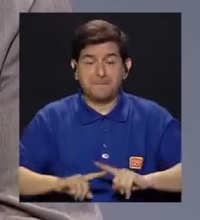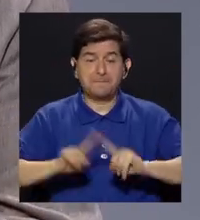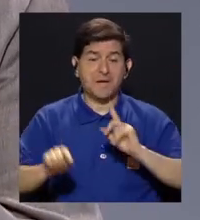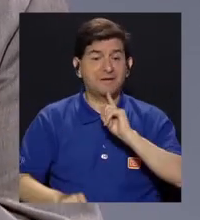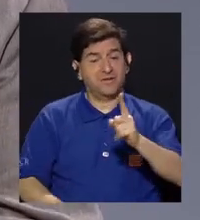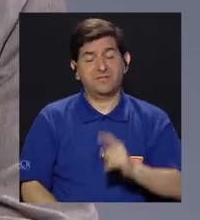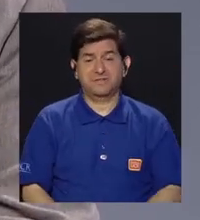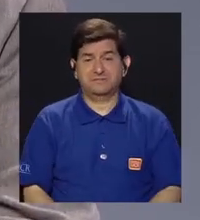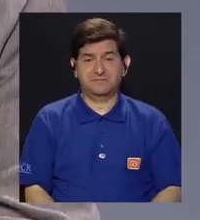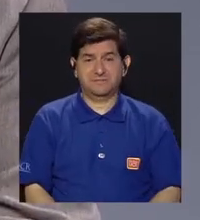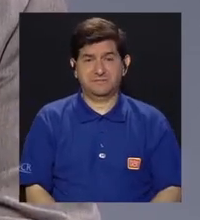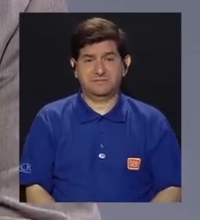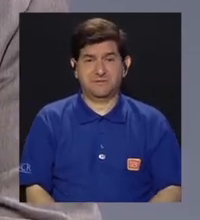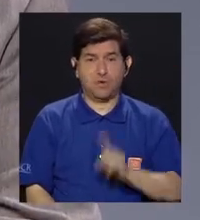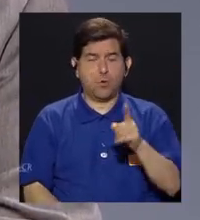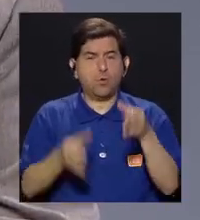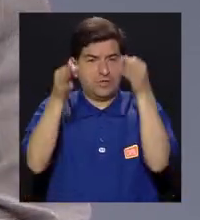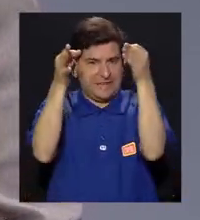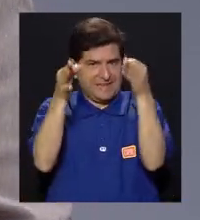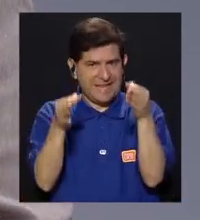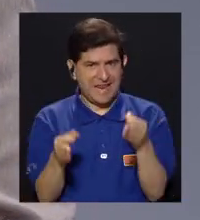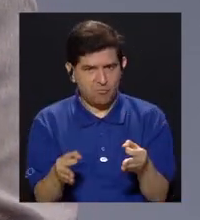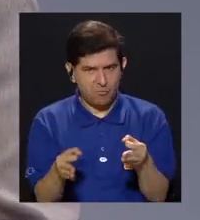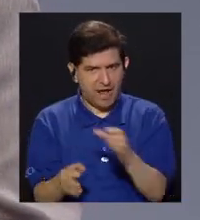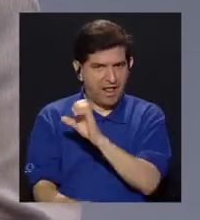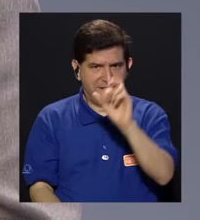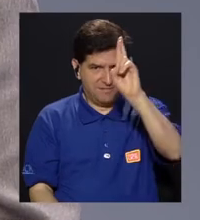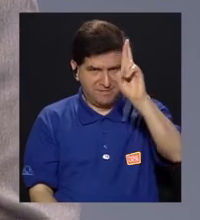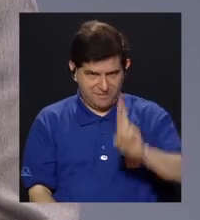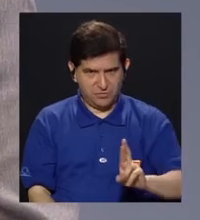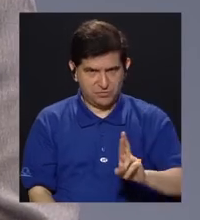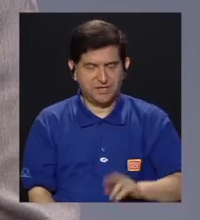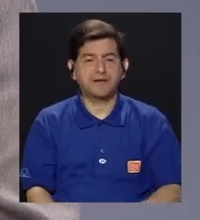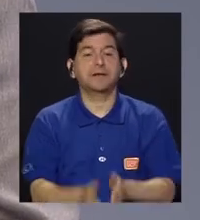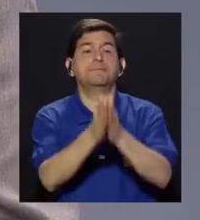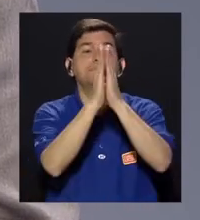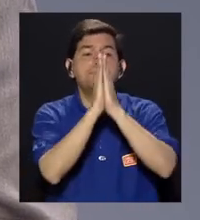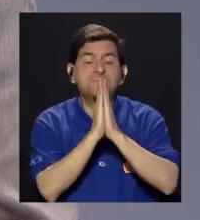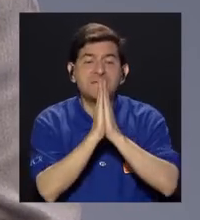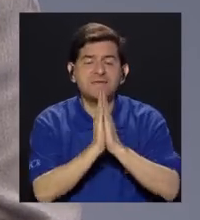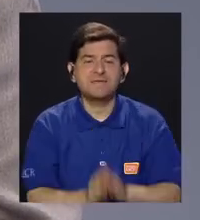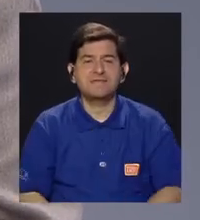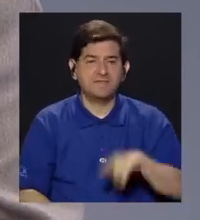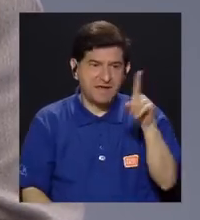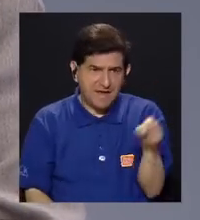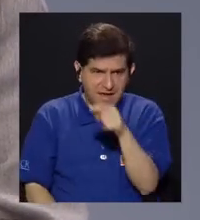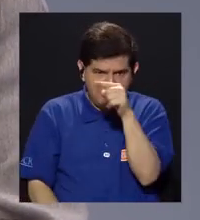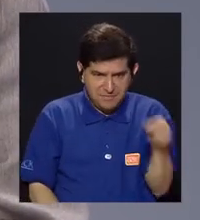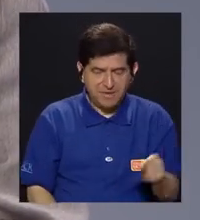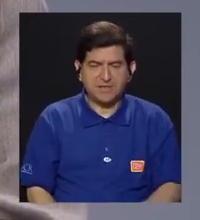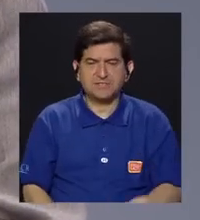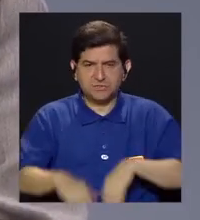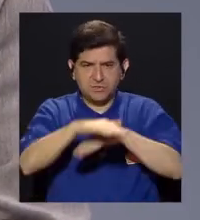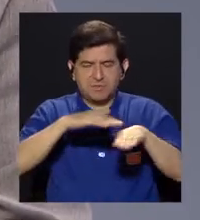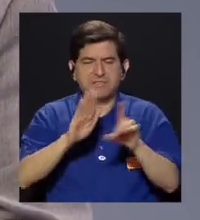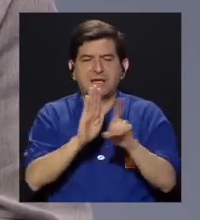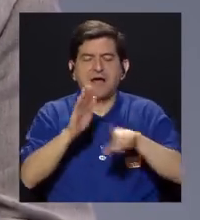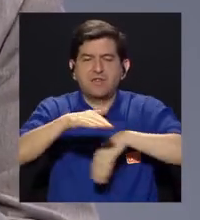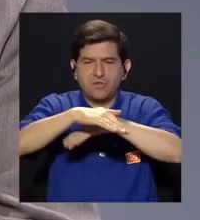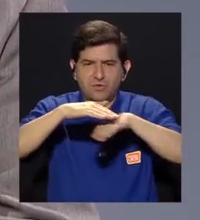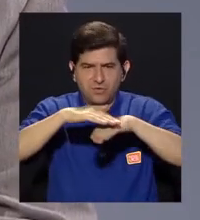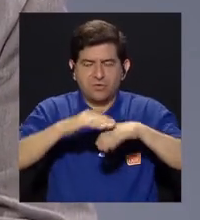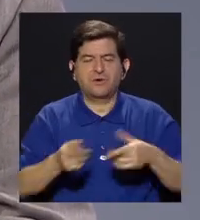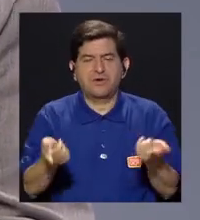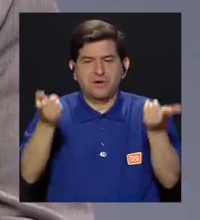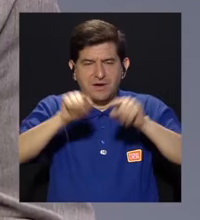eso aunque dicen que si un tribunal costarricense solicita la desindexación con base en un